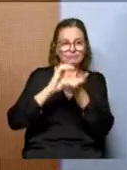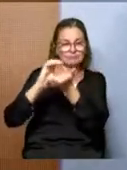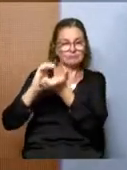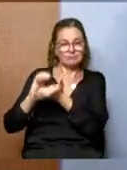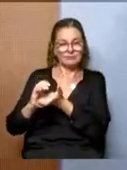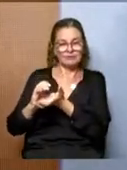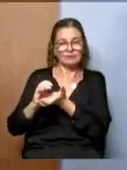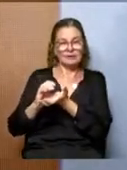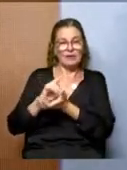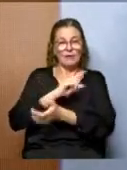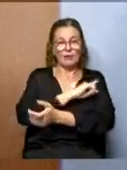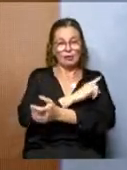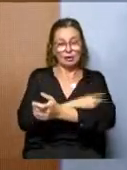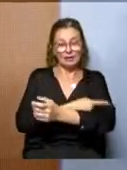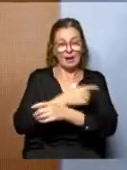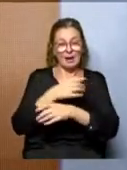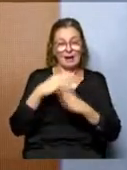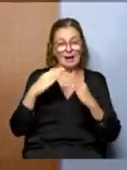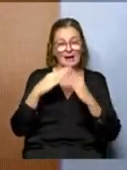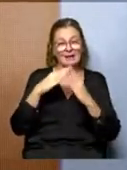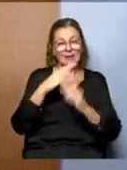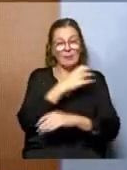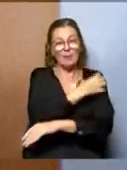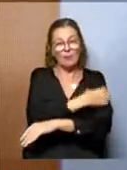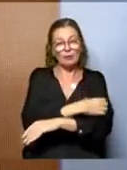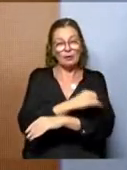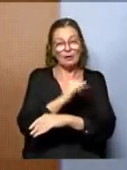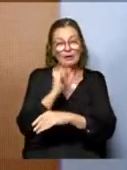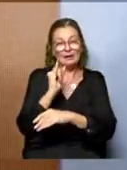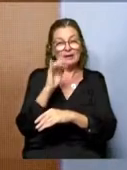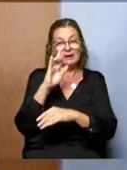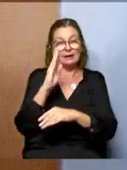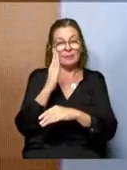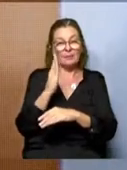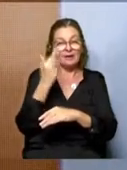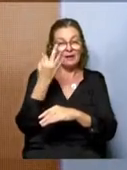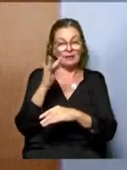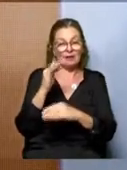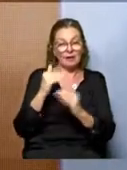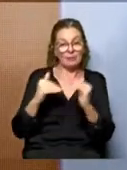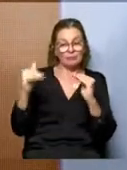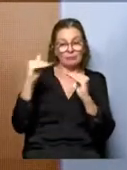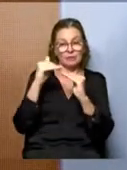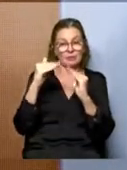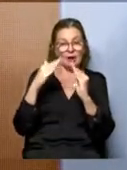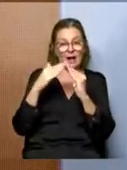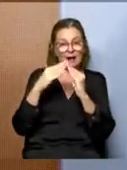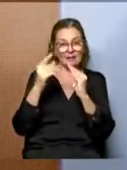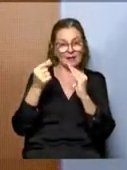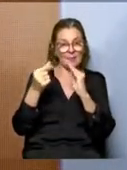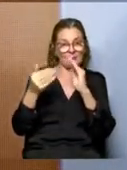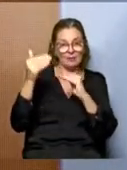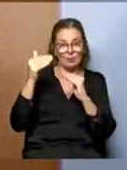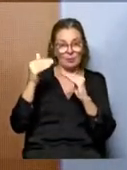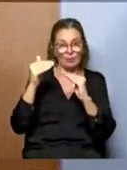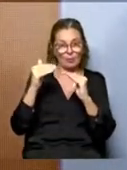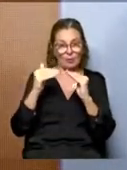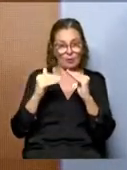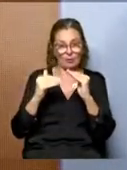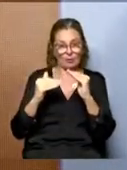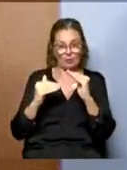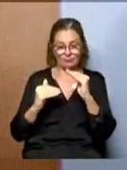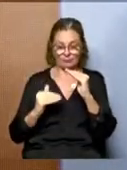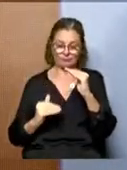ingresos, digamos, de los hogares más pobres, y un sistema impositivo, el IRPF, que moderaba el crecimiento de los hogares más ricos. Entonces hubo un efecto como de